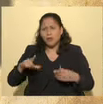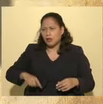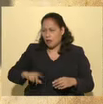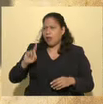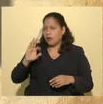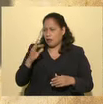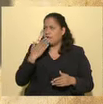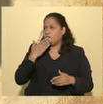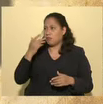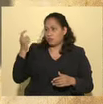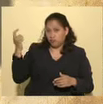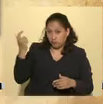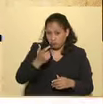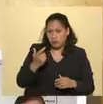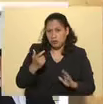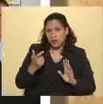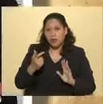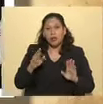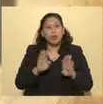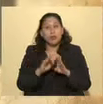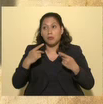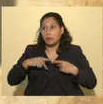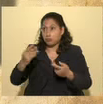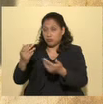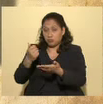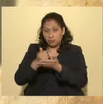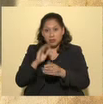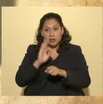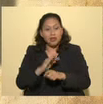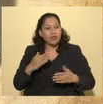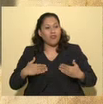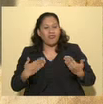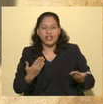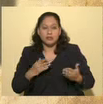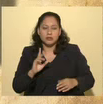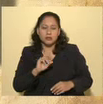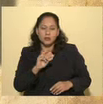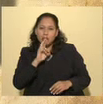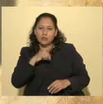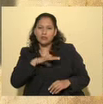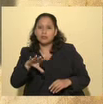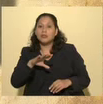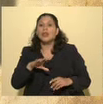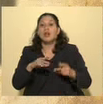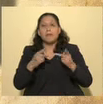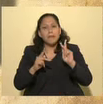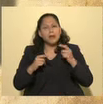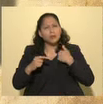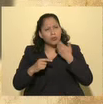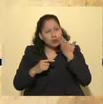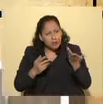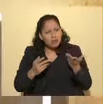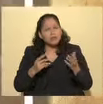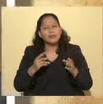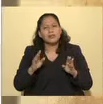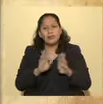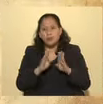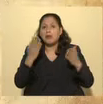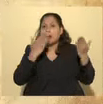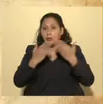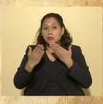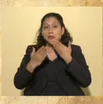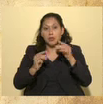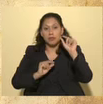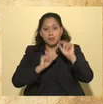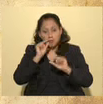típicamente no recibe patrocinios. ¿Por qué? Porque no confían en la gente, esa es la realidad. Y lo que he tratado de hacer y lo que he hecho francamente con éxito es